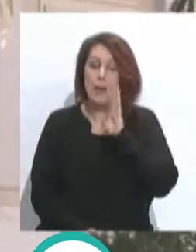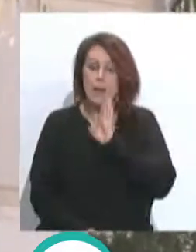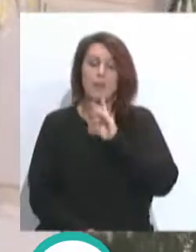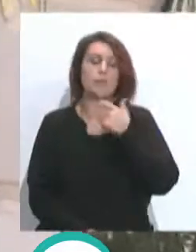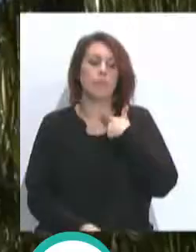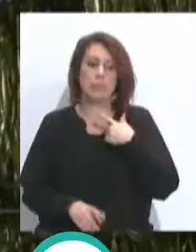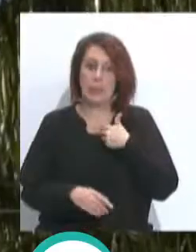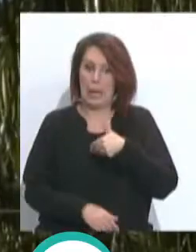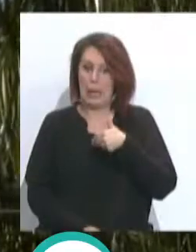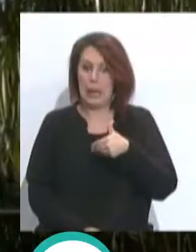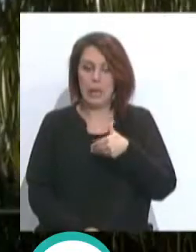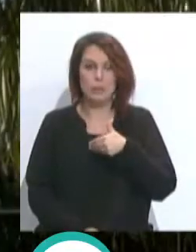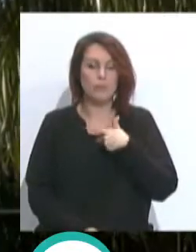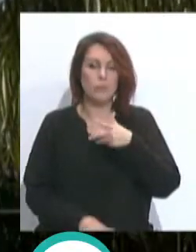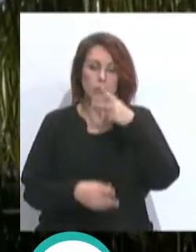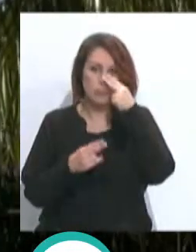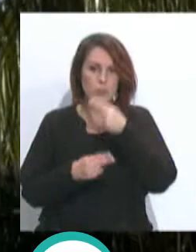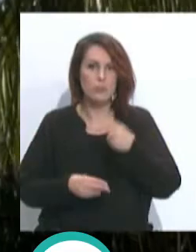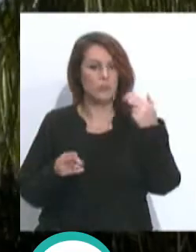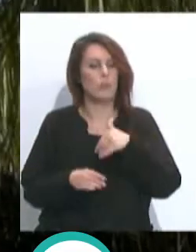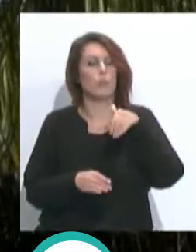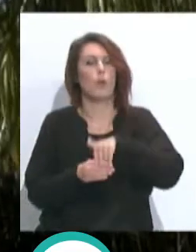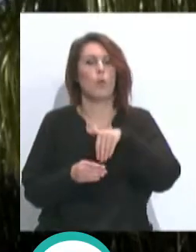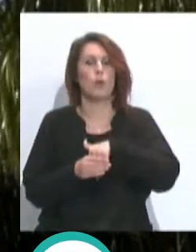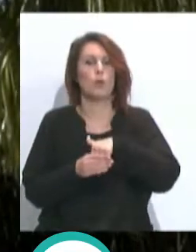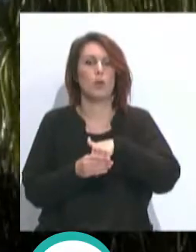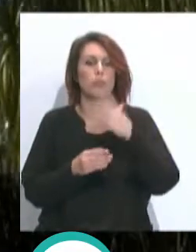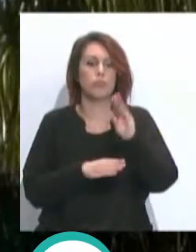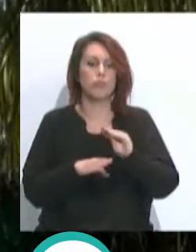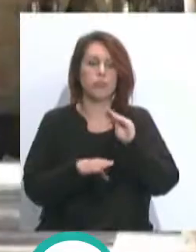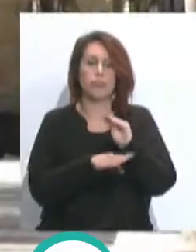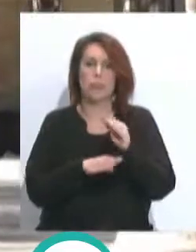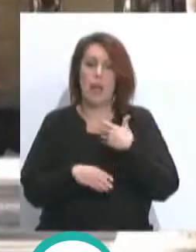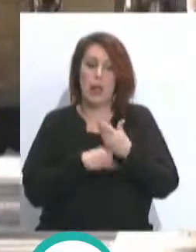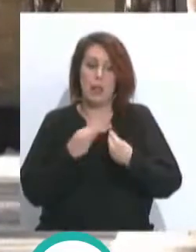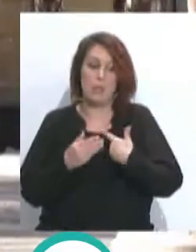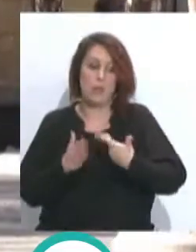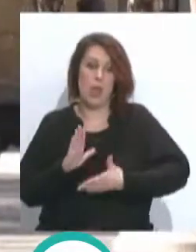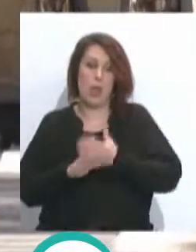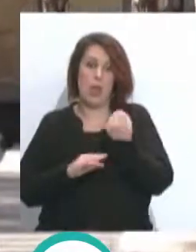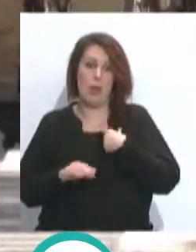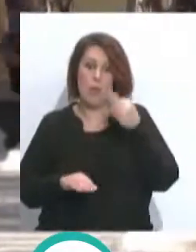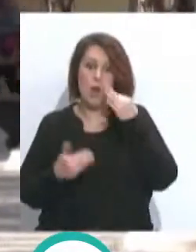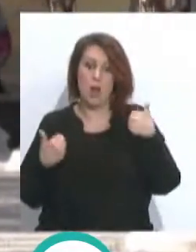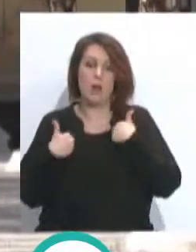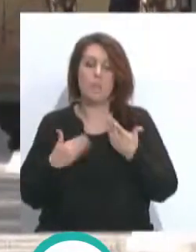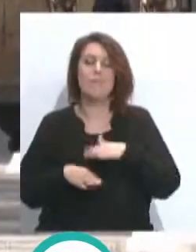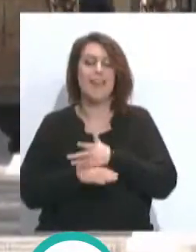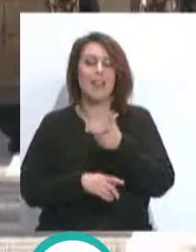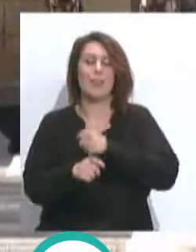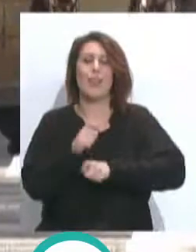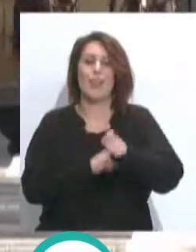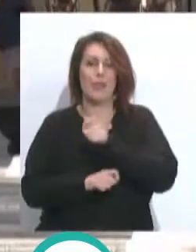en muy breve periodo de tiempo se publicarán las convocatorias de subvenciones que realiza la Fundación de la Mujer, dirigida a